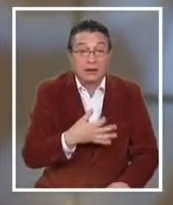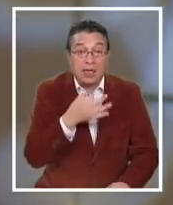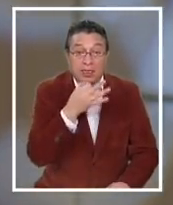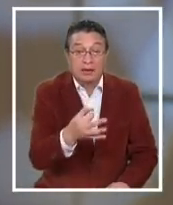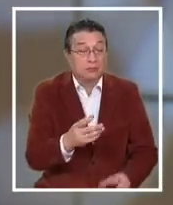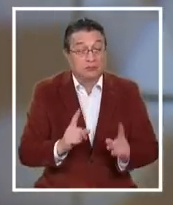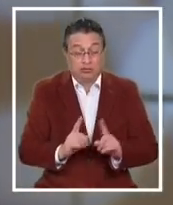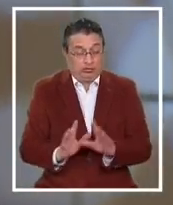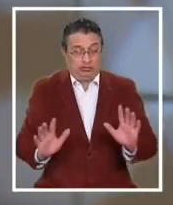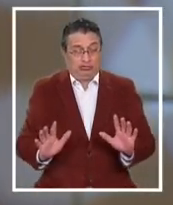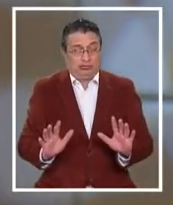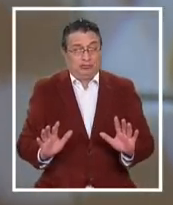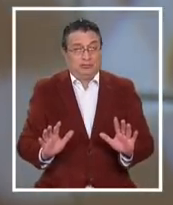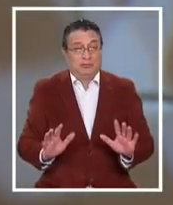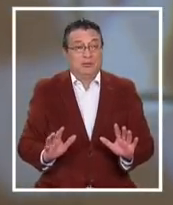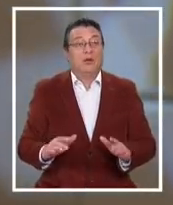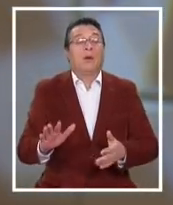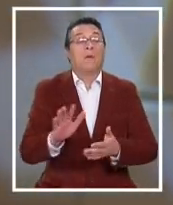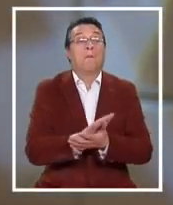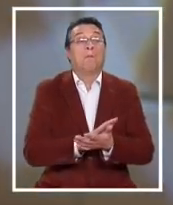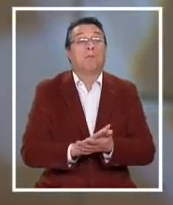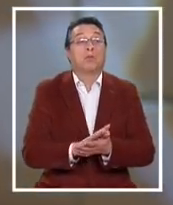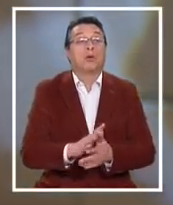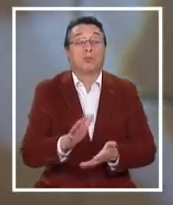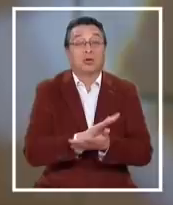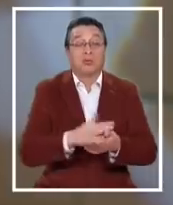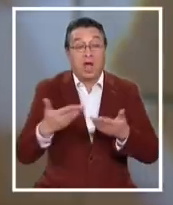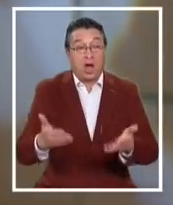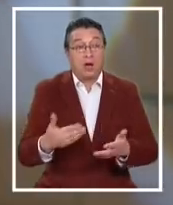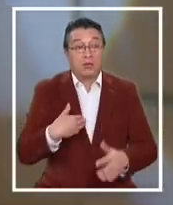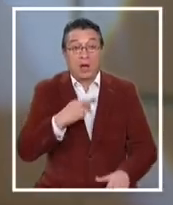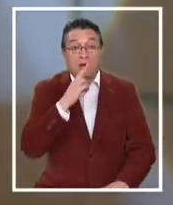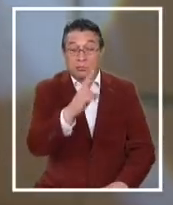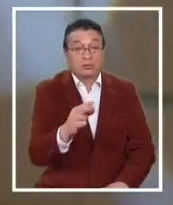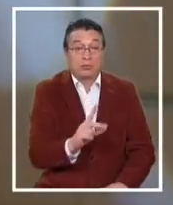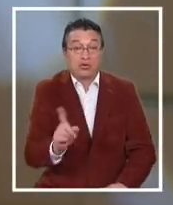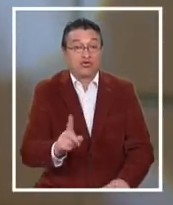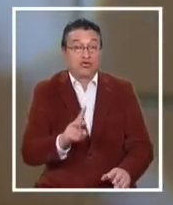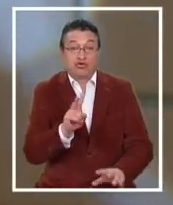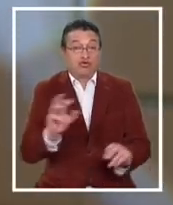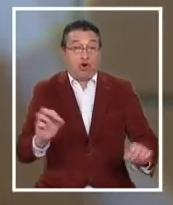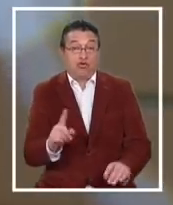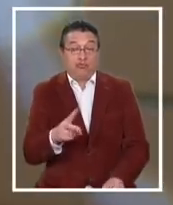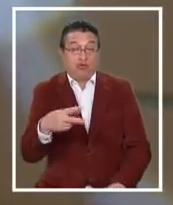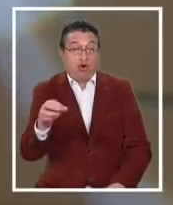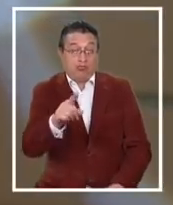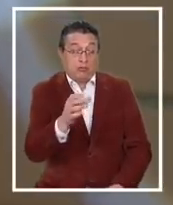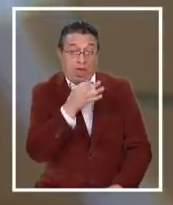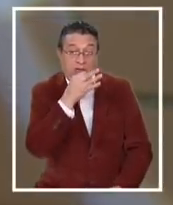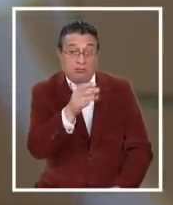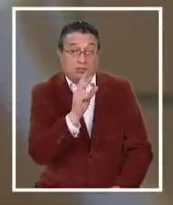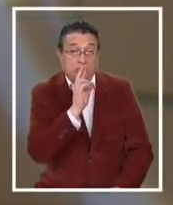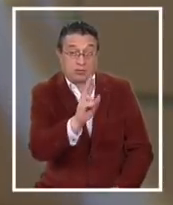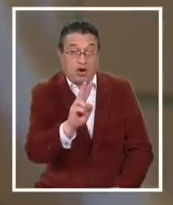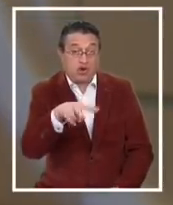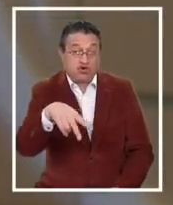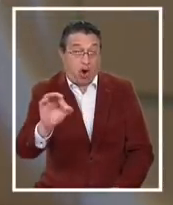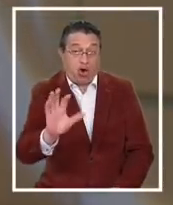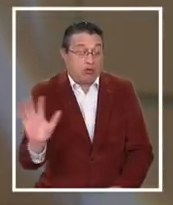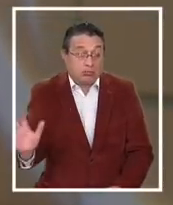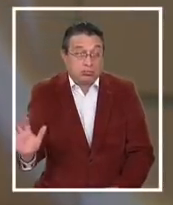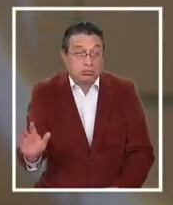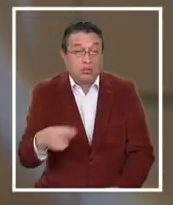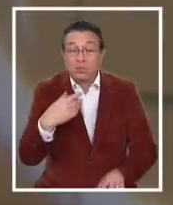torno a esto. ¿Por ejemplo? Yo, por ejemplo, ahora la respuesta es no, desde lo que está planteando la Connie. Si es cosa, yo creo que cualquier persona que lo